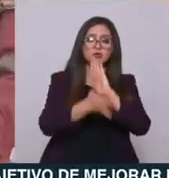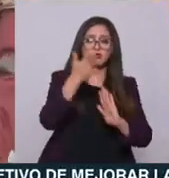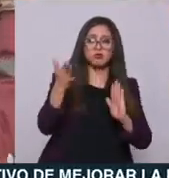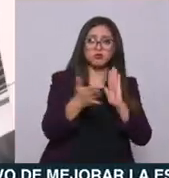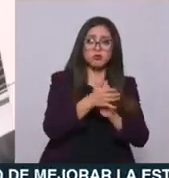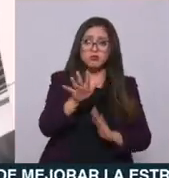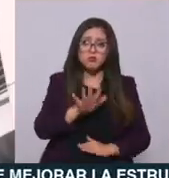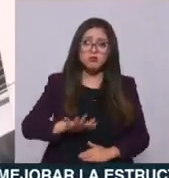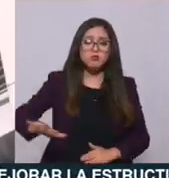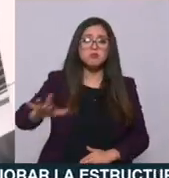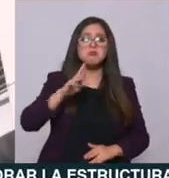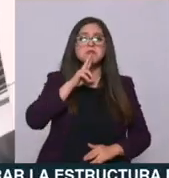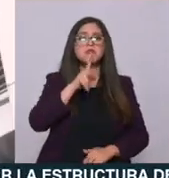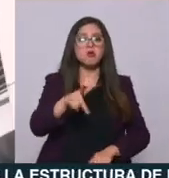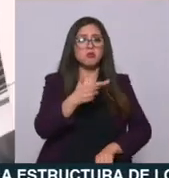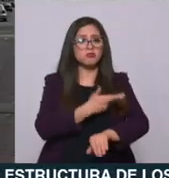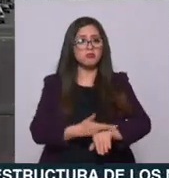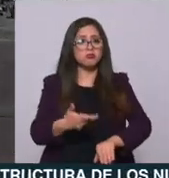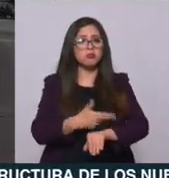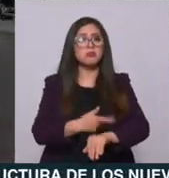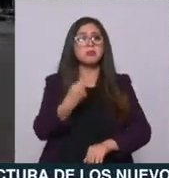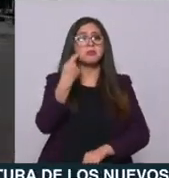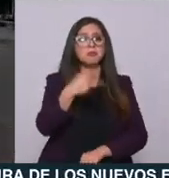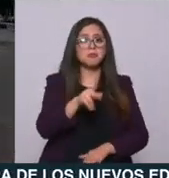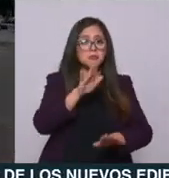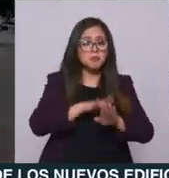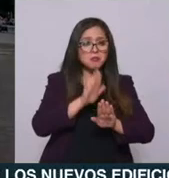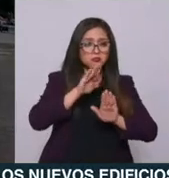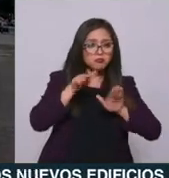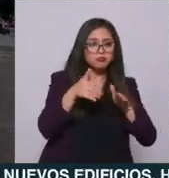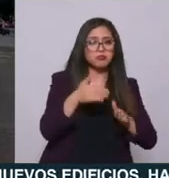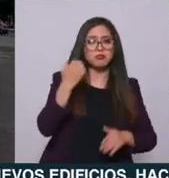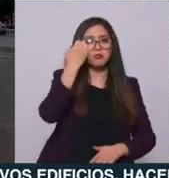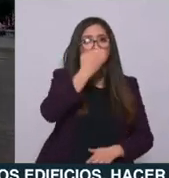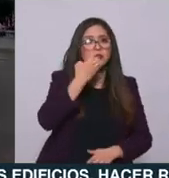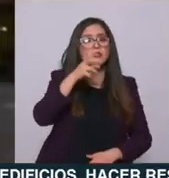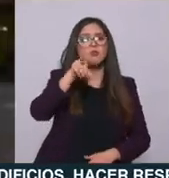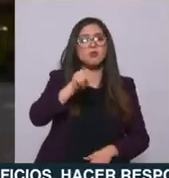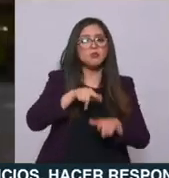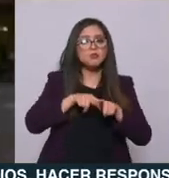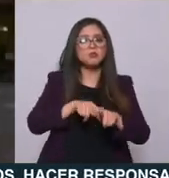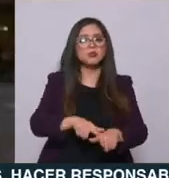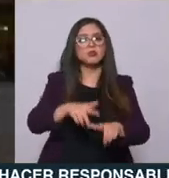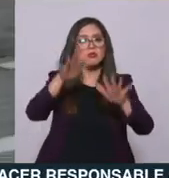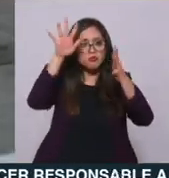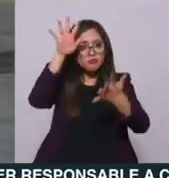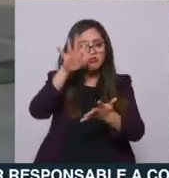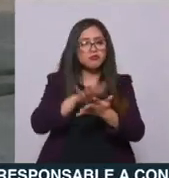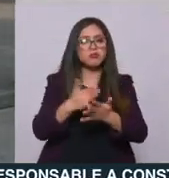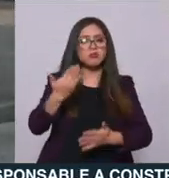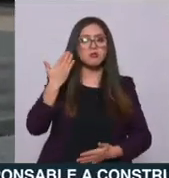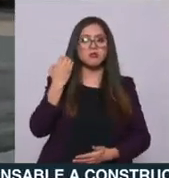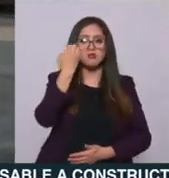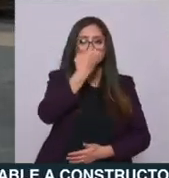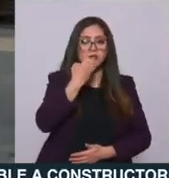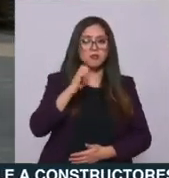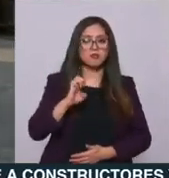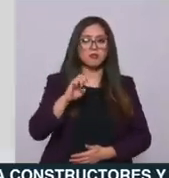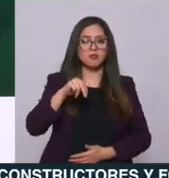cuenten con mayor regularidad, principalmente las escuelas, y evitar tragedias como la del colegio Enrique